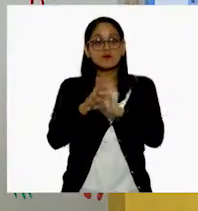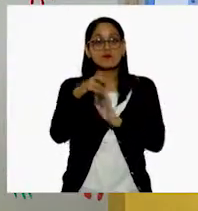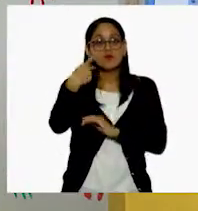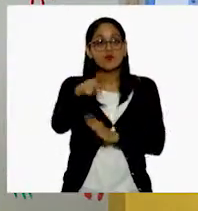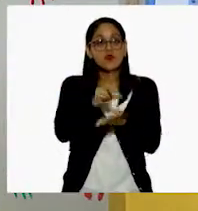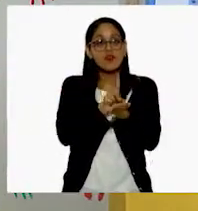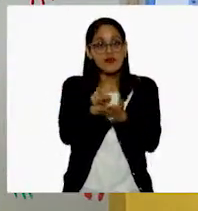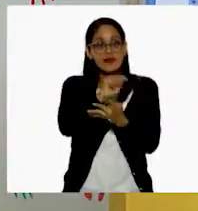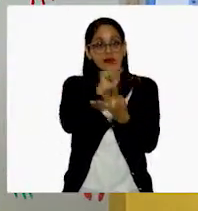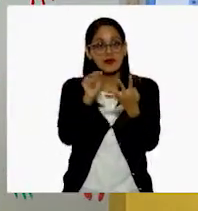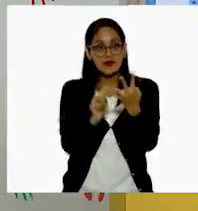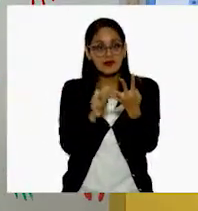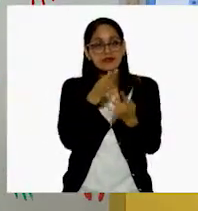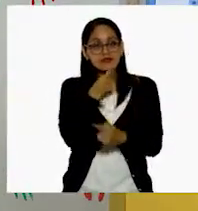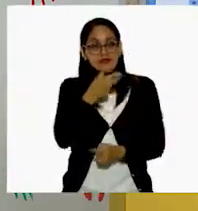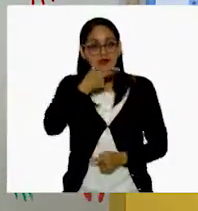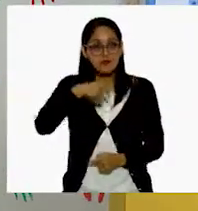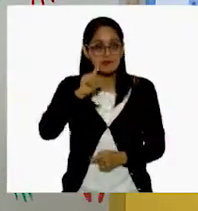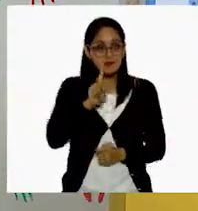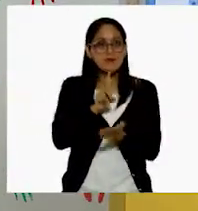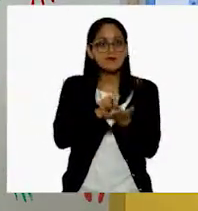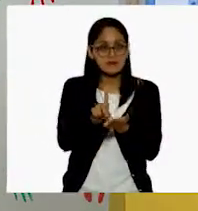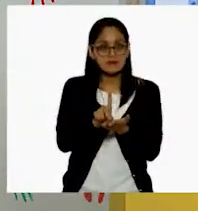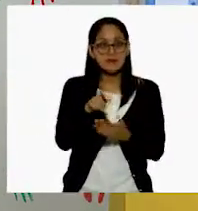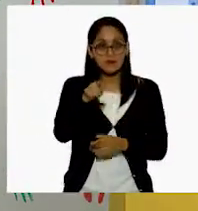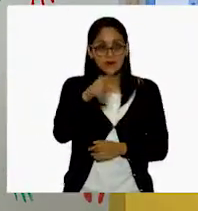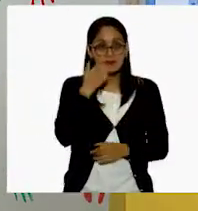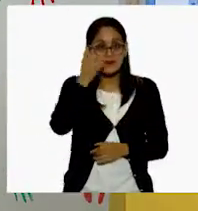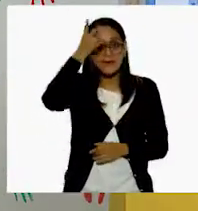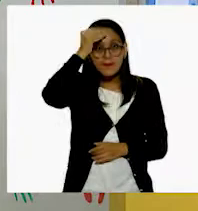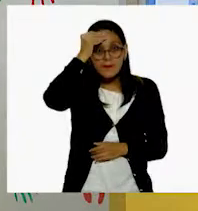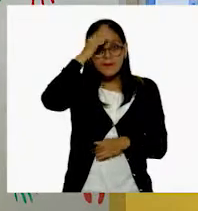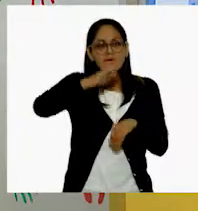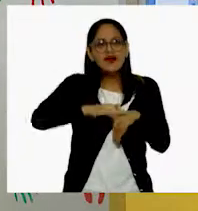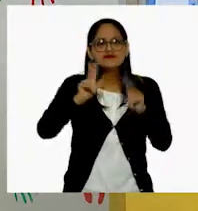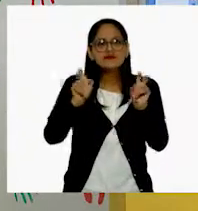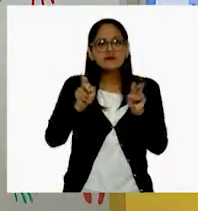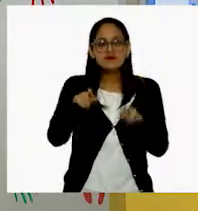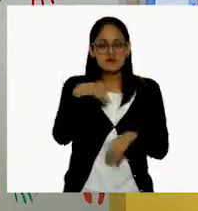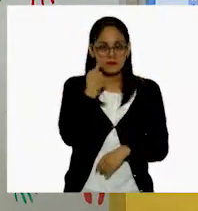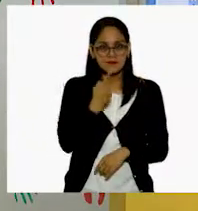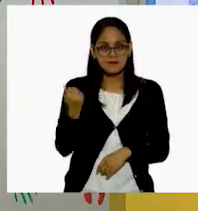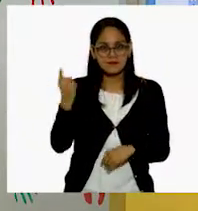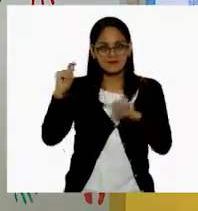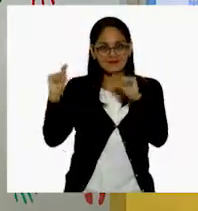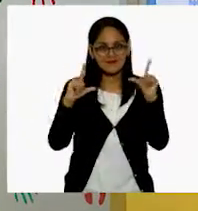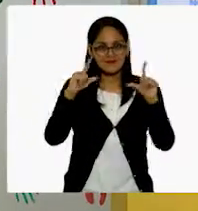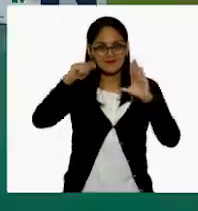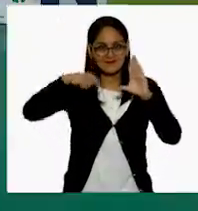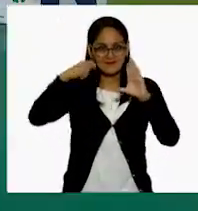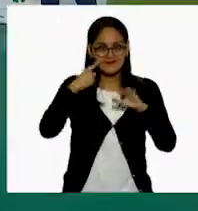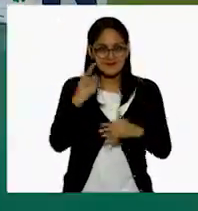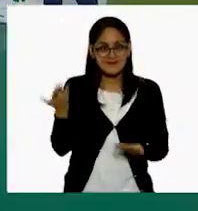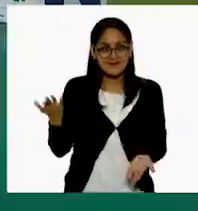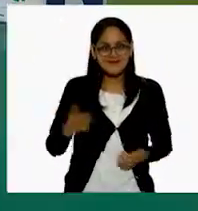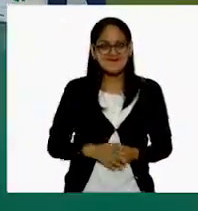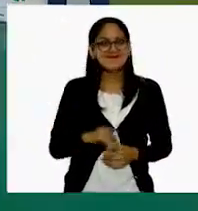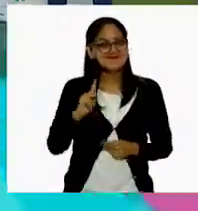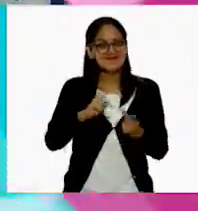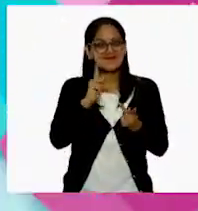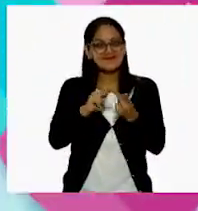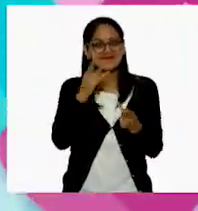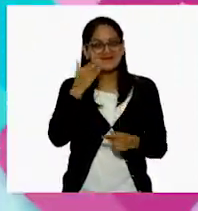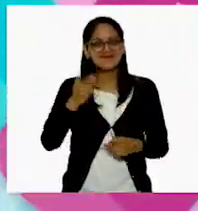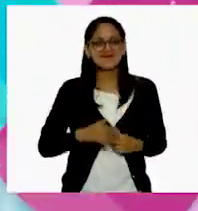derechos, de los derechos de las niñas y los niños. Para aprender un poco más del tema, vamos a ver la siguiente cápsula. ¿Les parece? ¡Perfecto! ¡Vamos a verla!